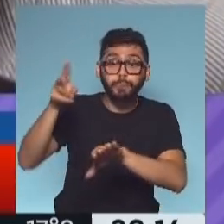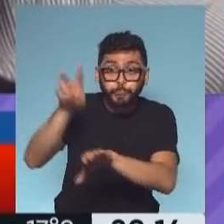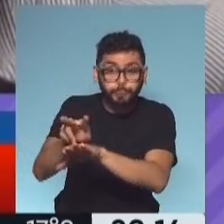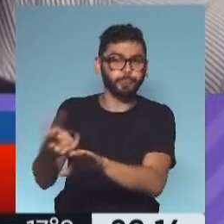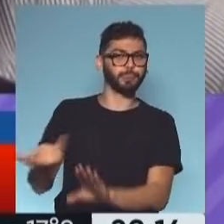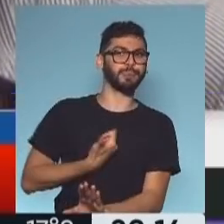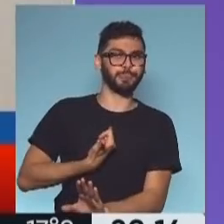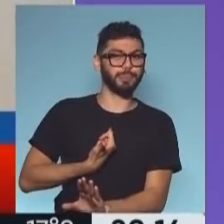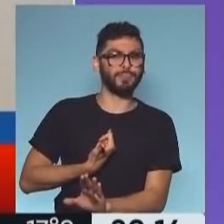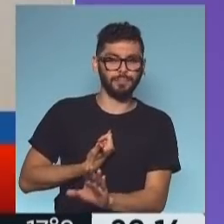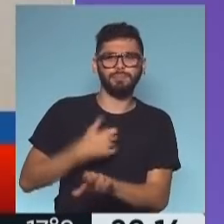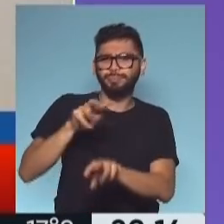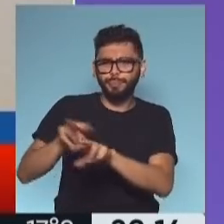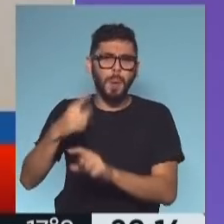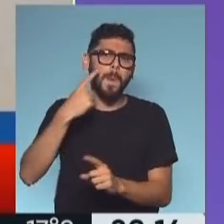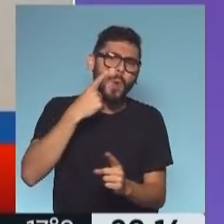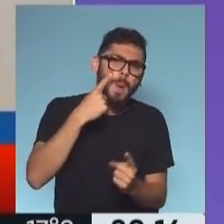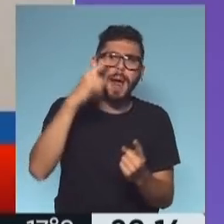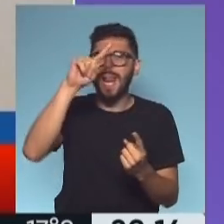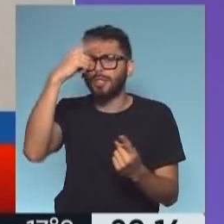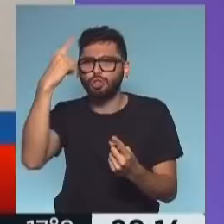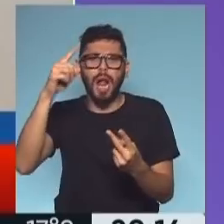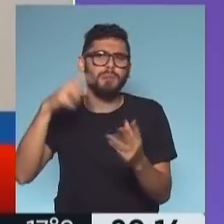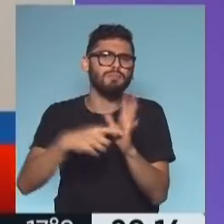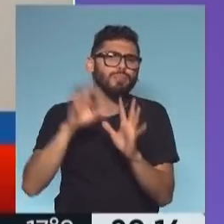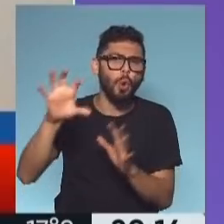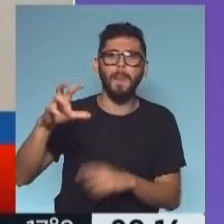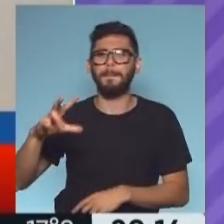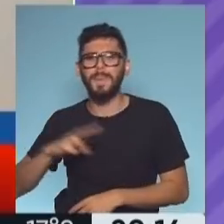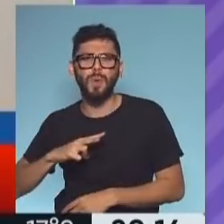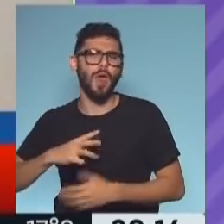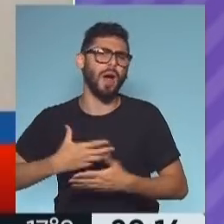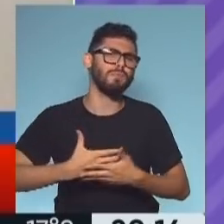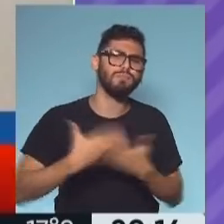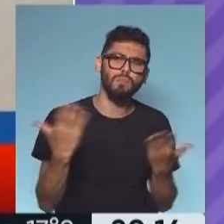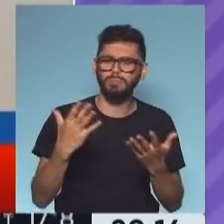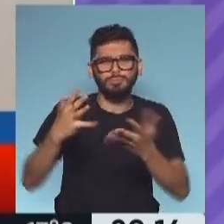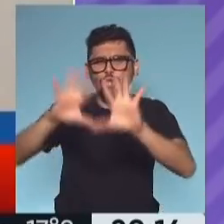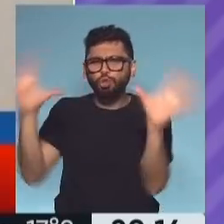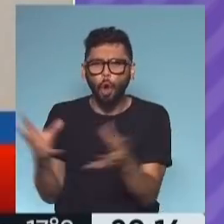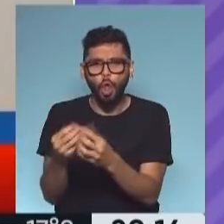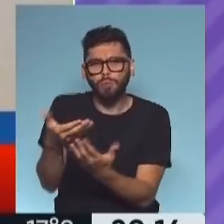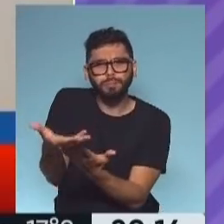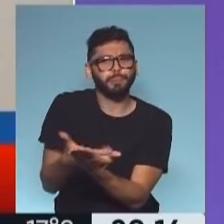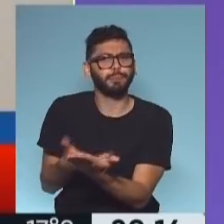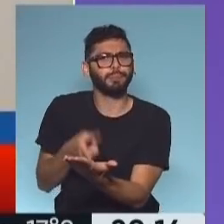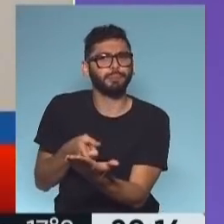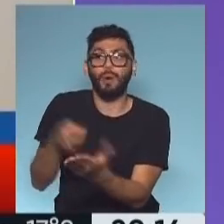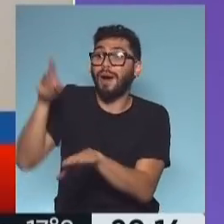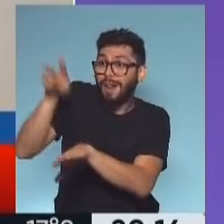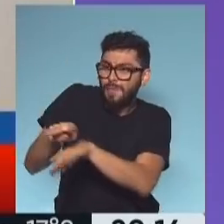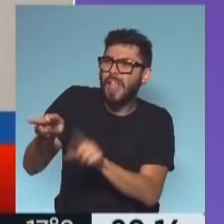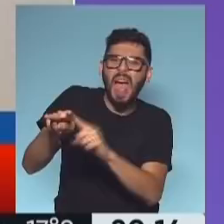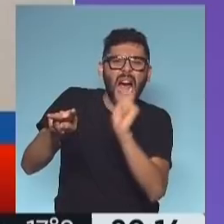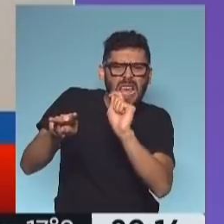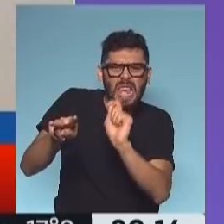intensiva, que sean municipales, nacionales, provinciales, privadas o la seguridad social, y sabemos quién está ocupando,